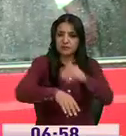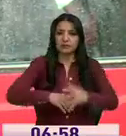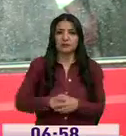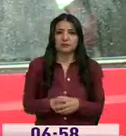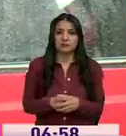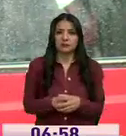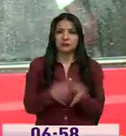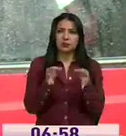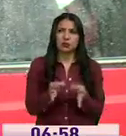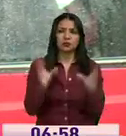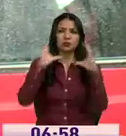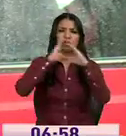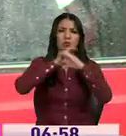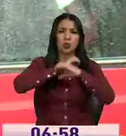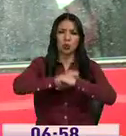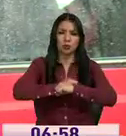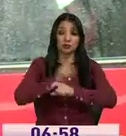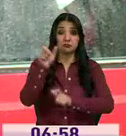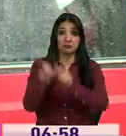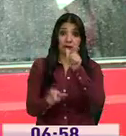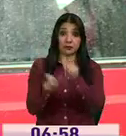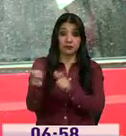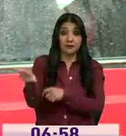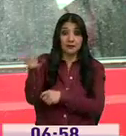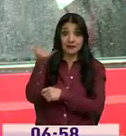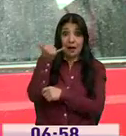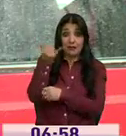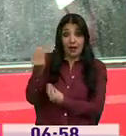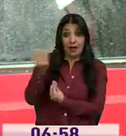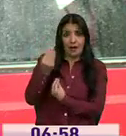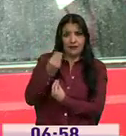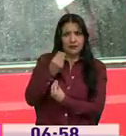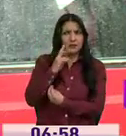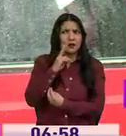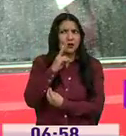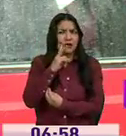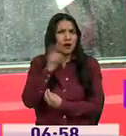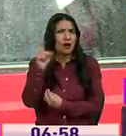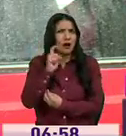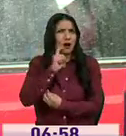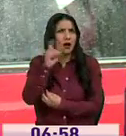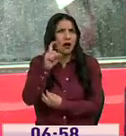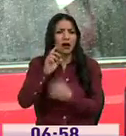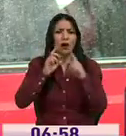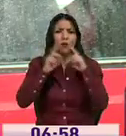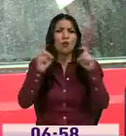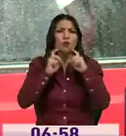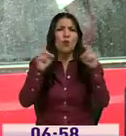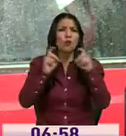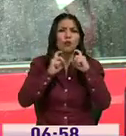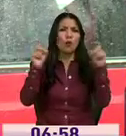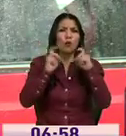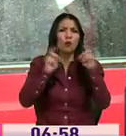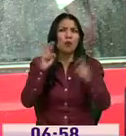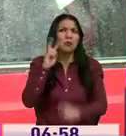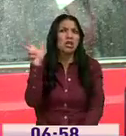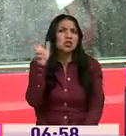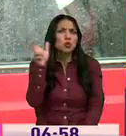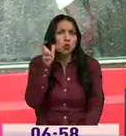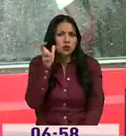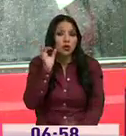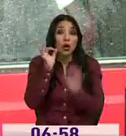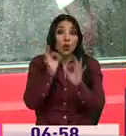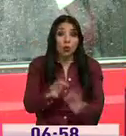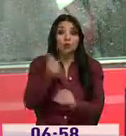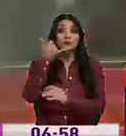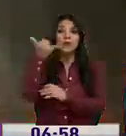horas de la noche, según los alertantes, donde se comienza a escuchar los ladridos del perro. Han dejado pasar y nos llaman